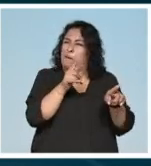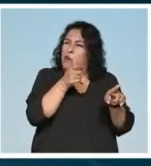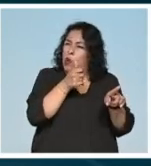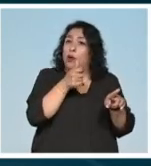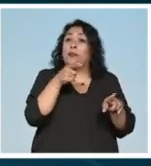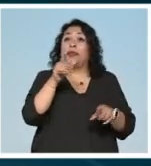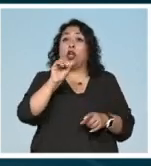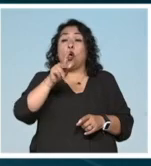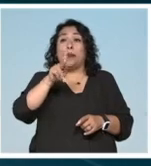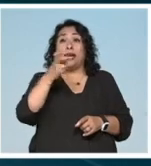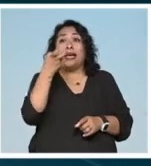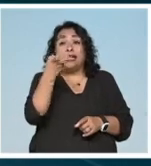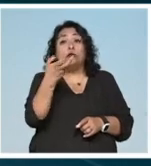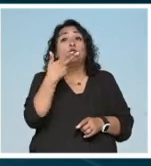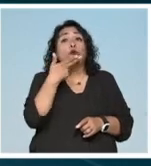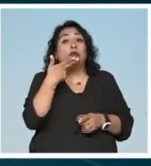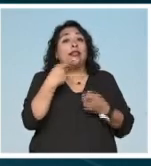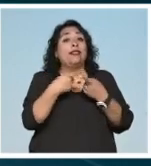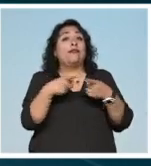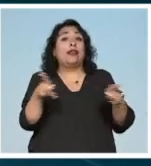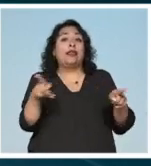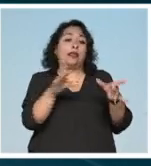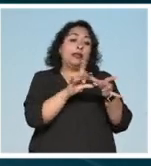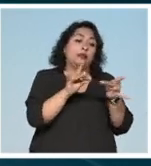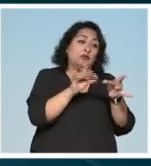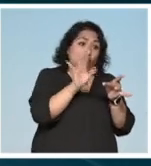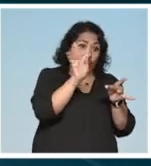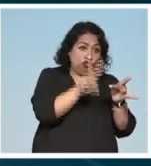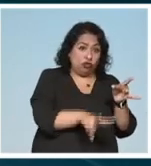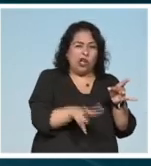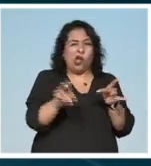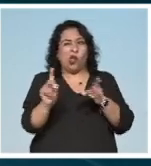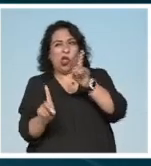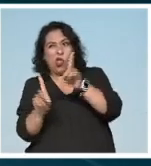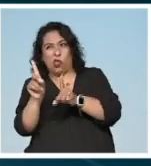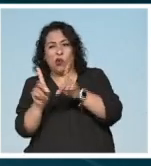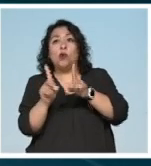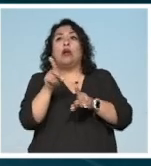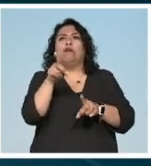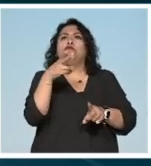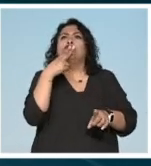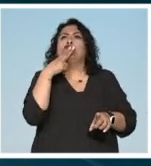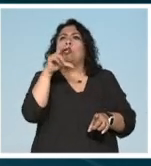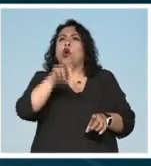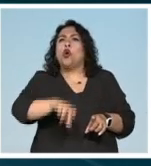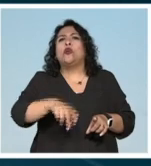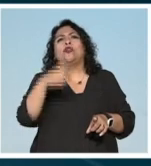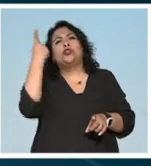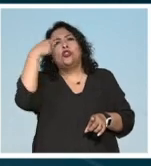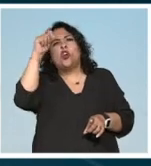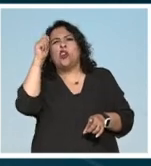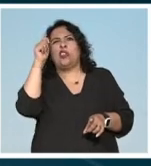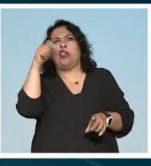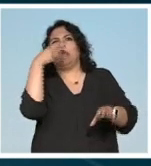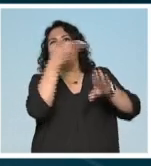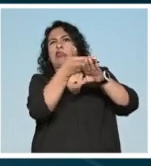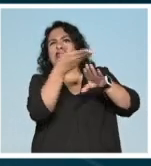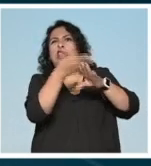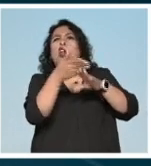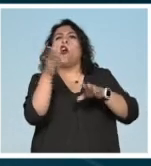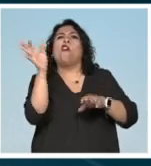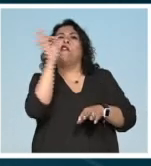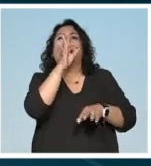Occam, esta era la forma más útil de diferenciar entre explicaciones creíbles y dudosas, ejercicio muy útil en tiempos de teorías de la conspiración y fake